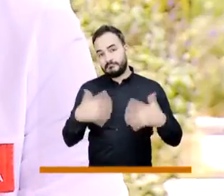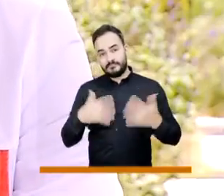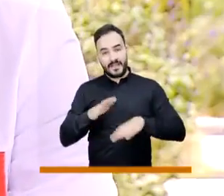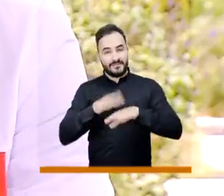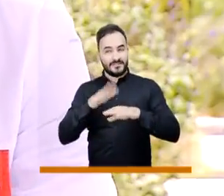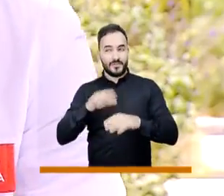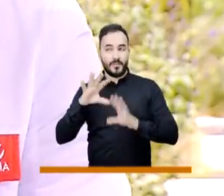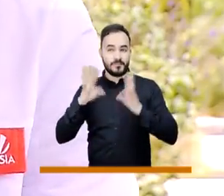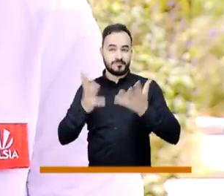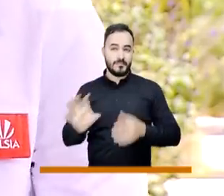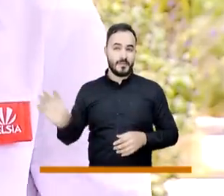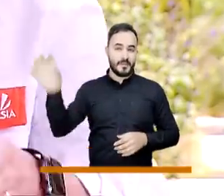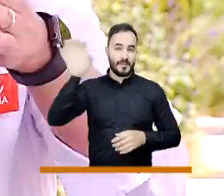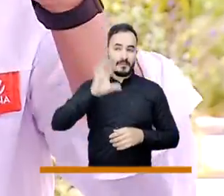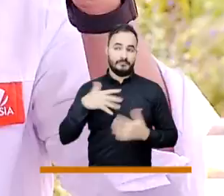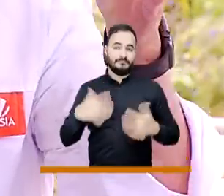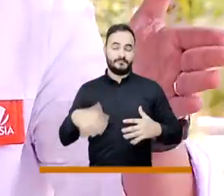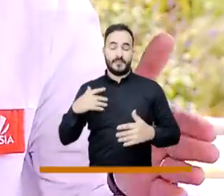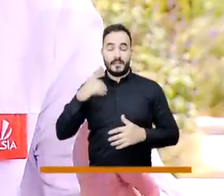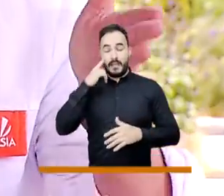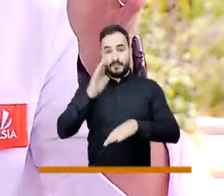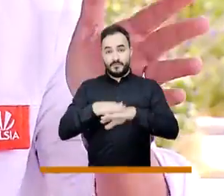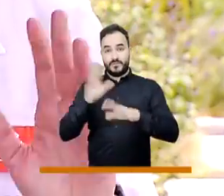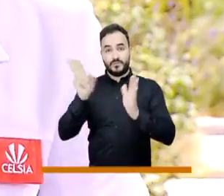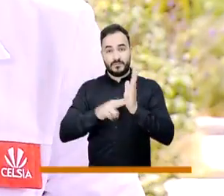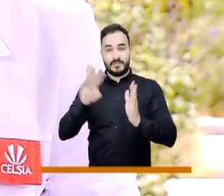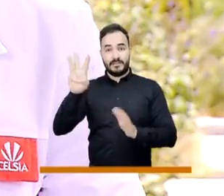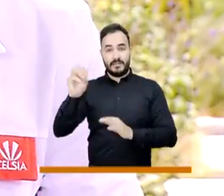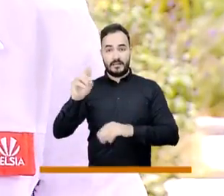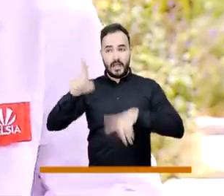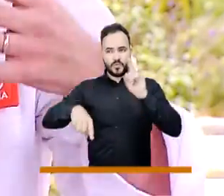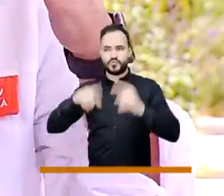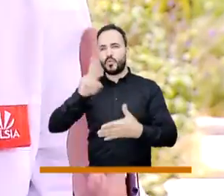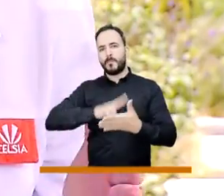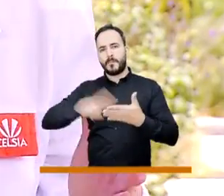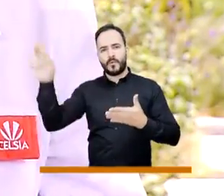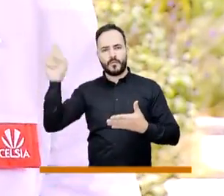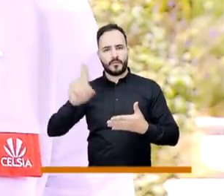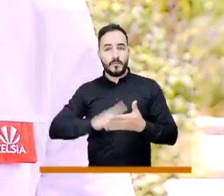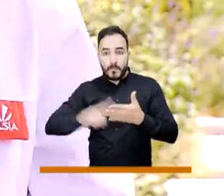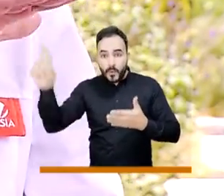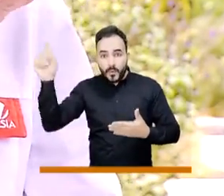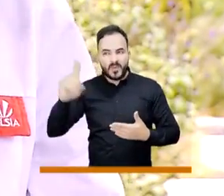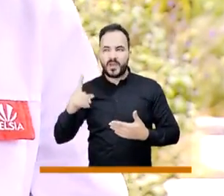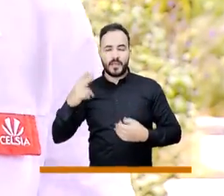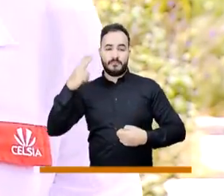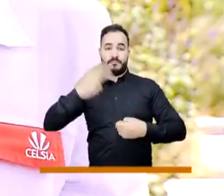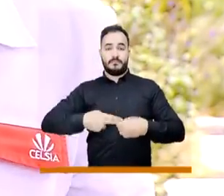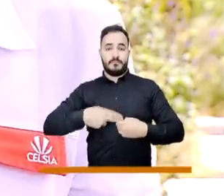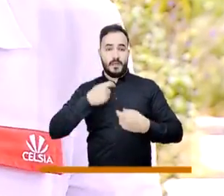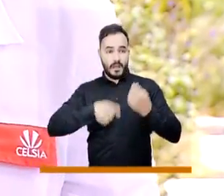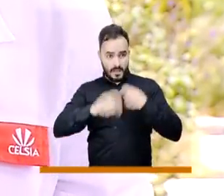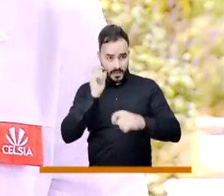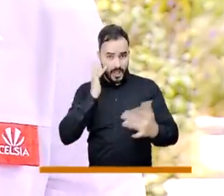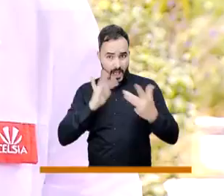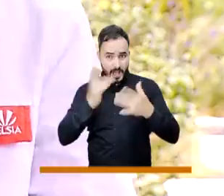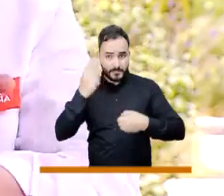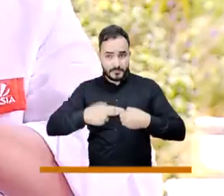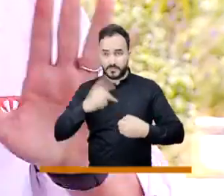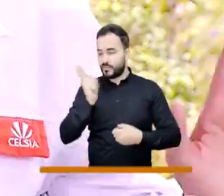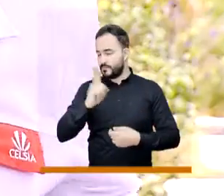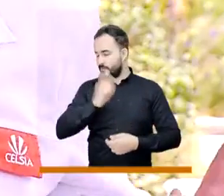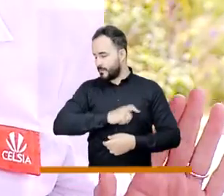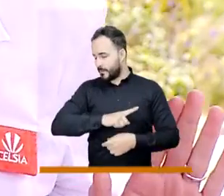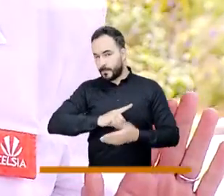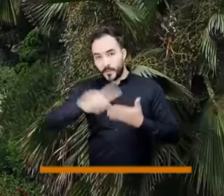el mundo están pasando unas cosas. Mira, vienen prohibiciones al 2030. Países enteros que dicen no se vendió ni un vehículo de combustión. Todos